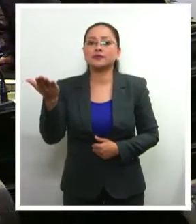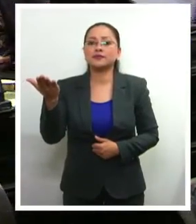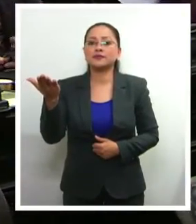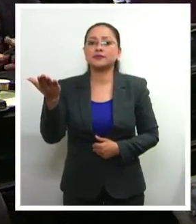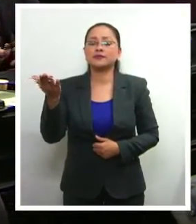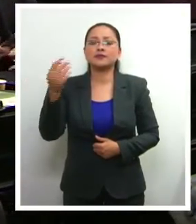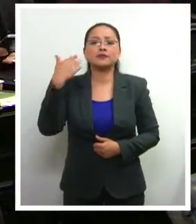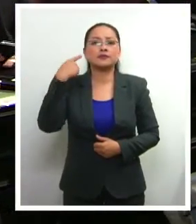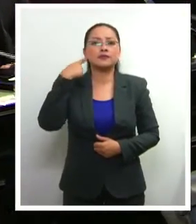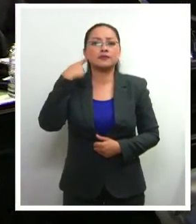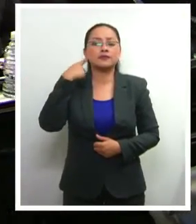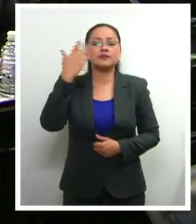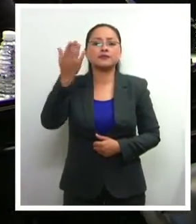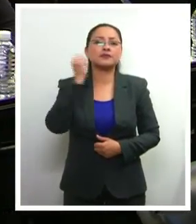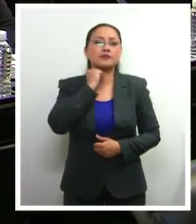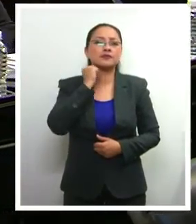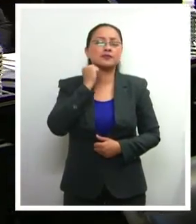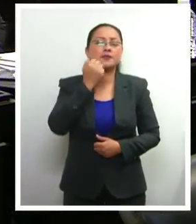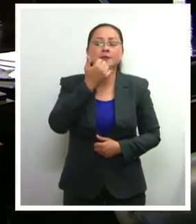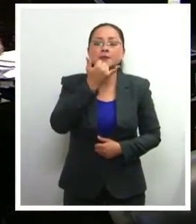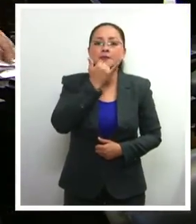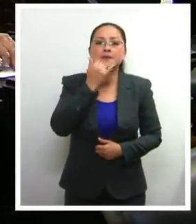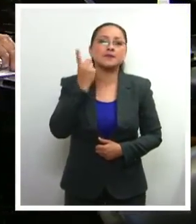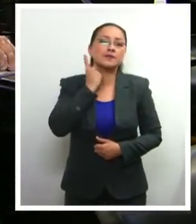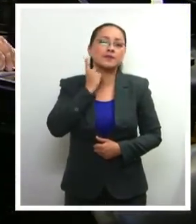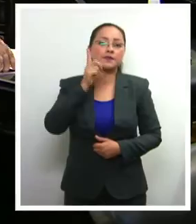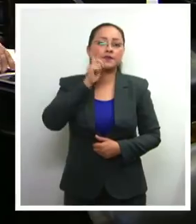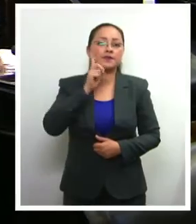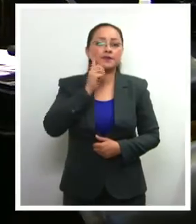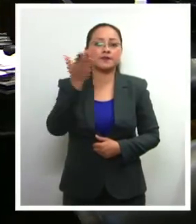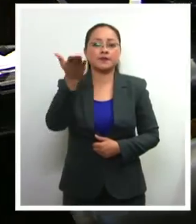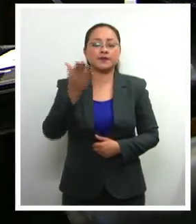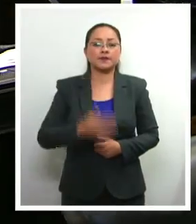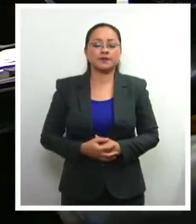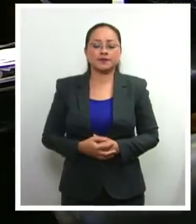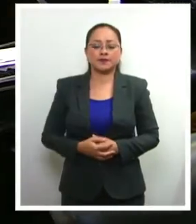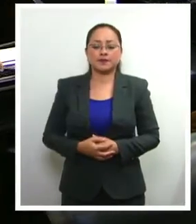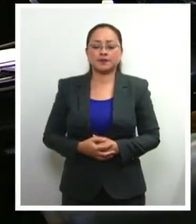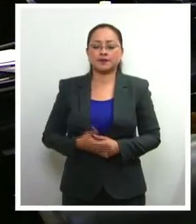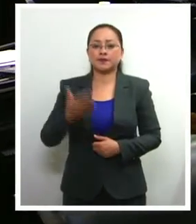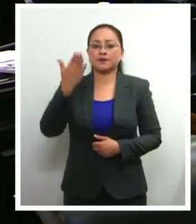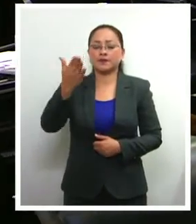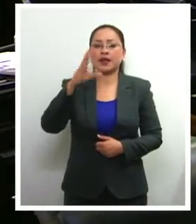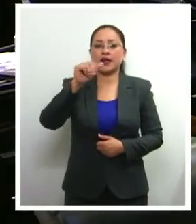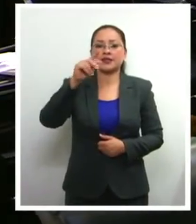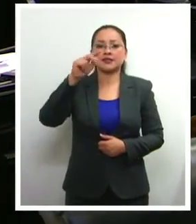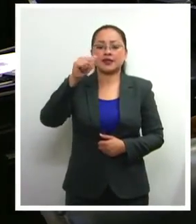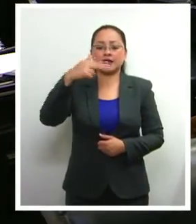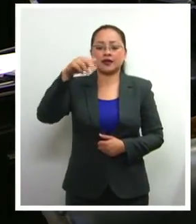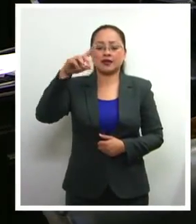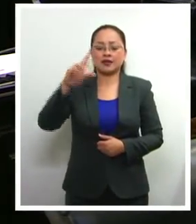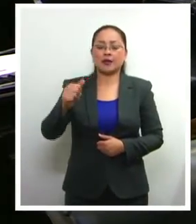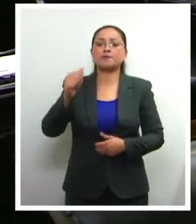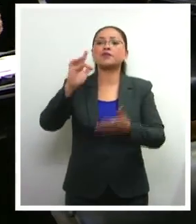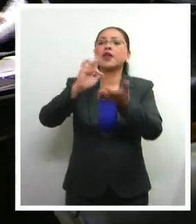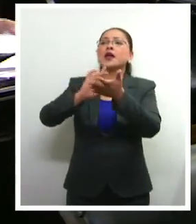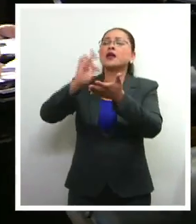A ver, dígame, senadora, diputada. Lonquín Castañeda.